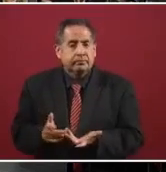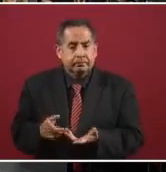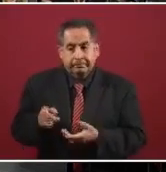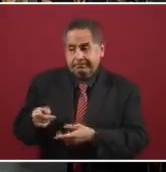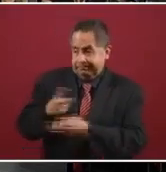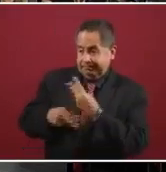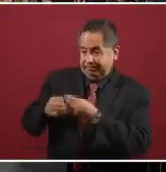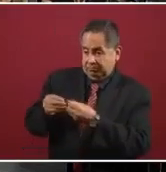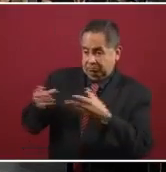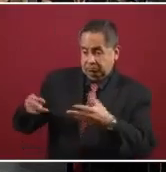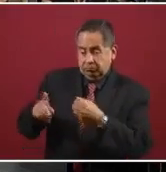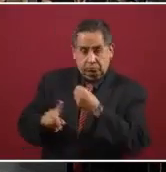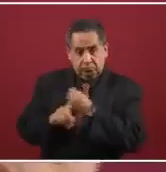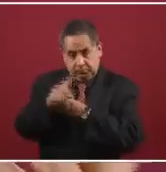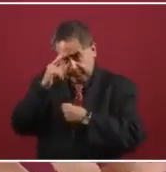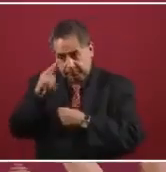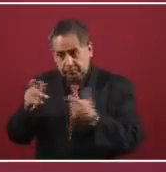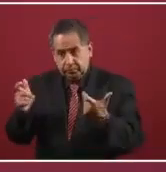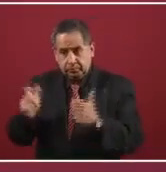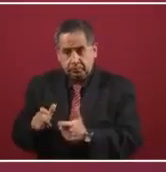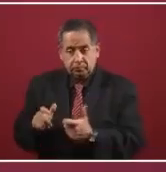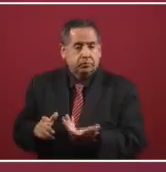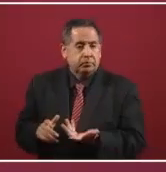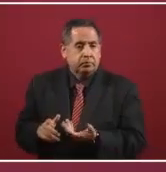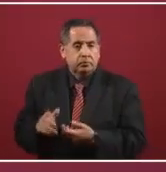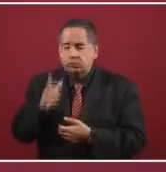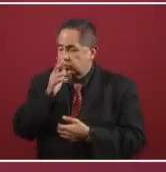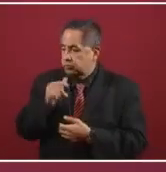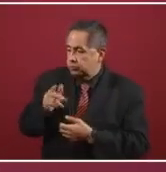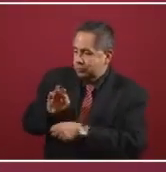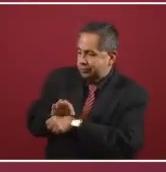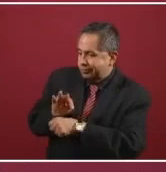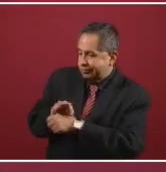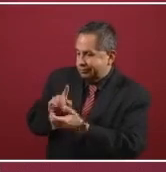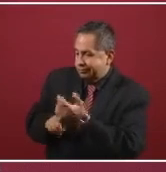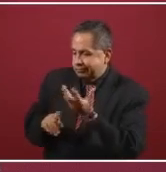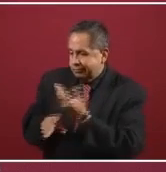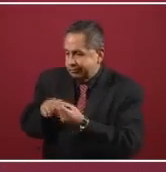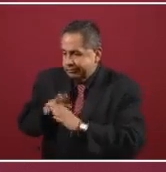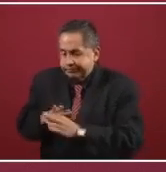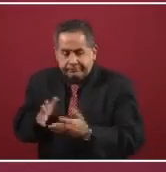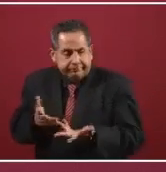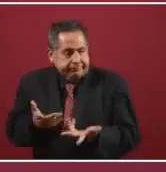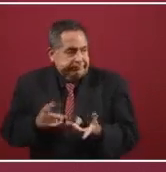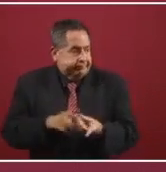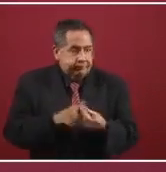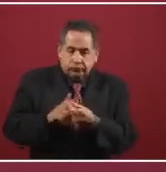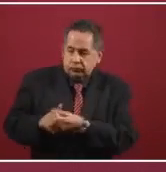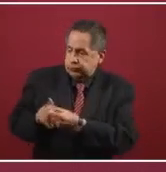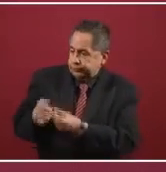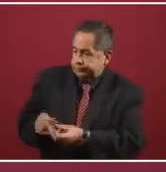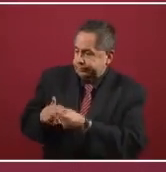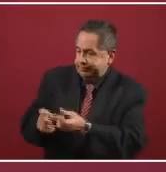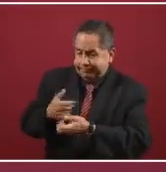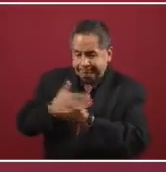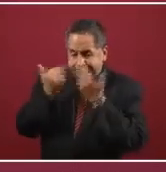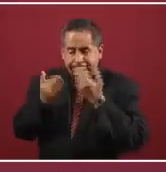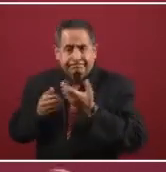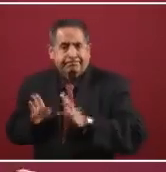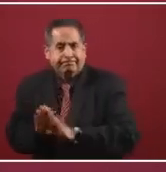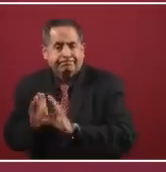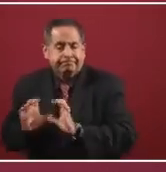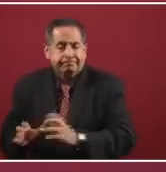serio. Por otro lado, los migrantes no los puedes proteger porque no sabes dónde están.